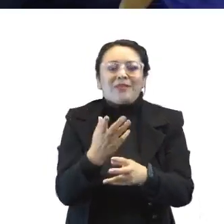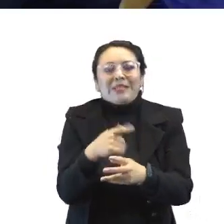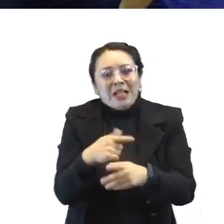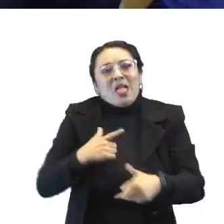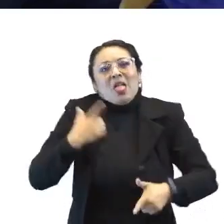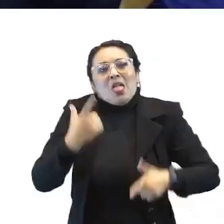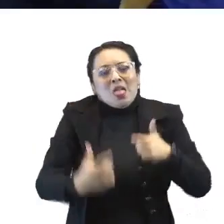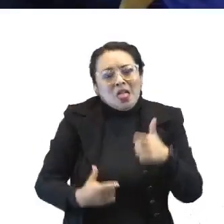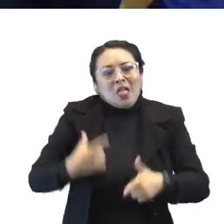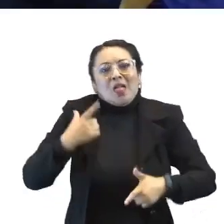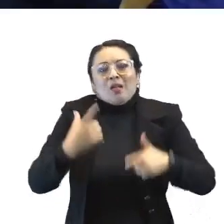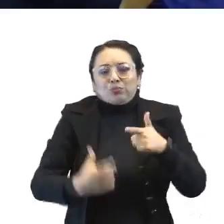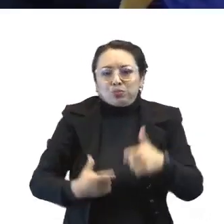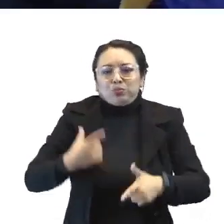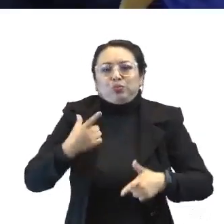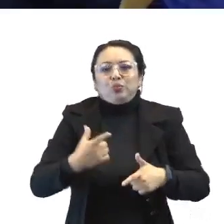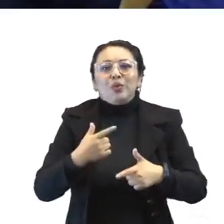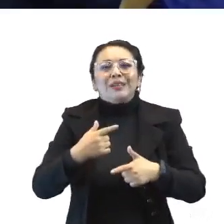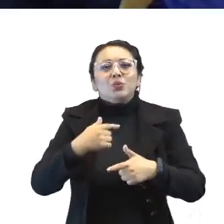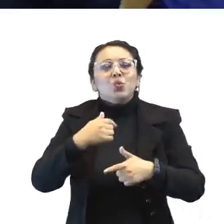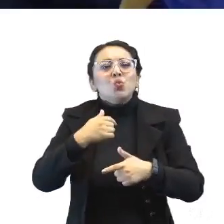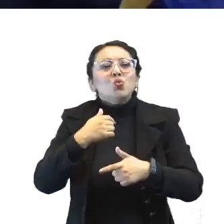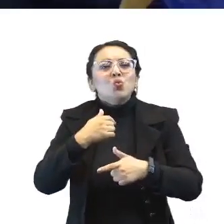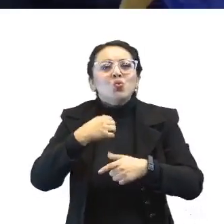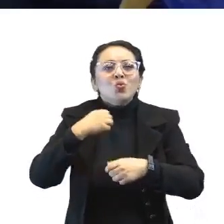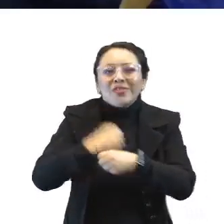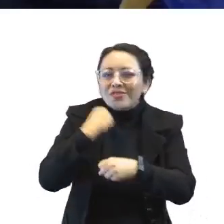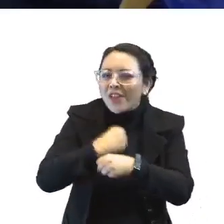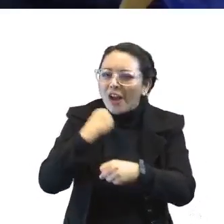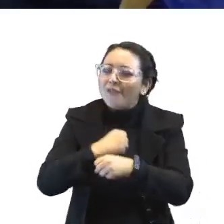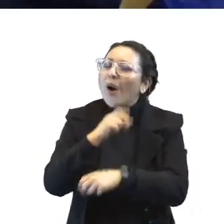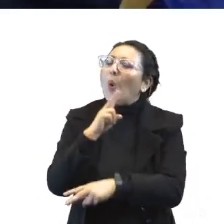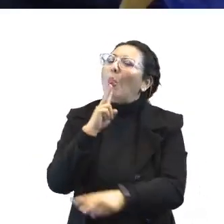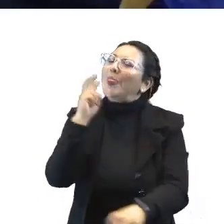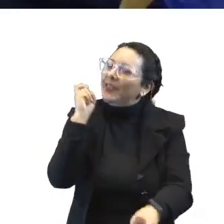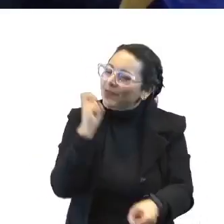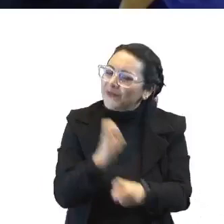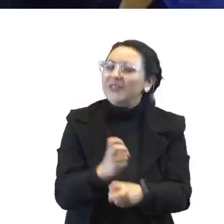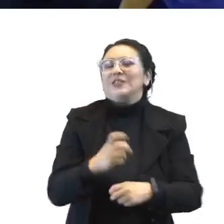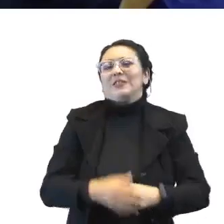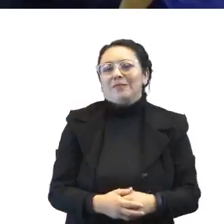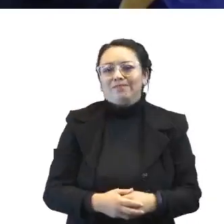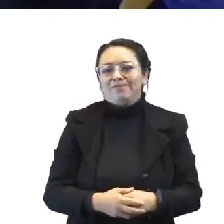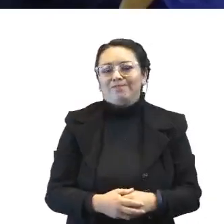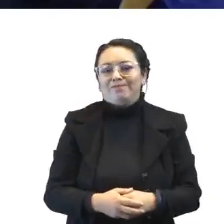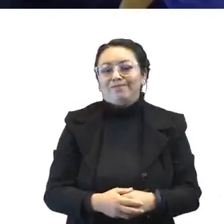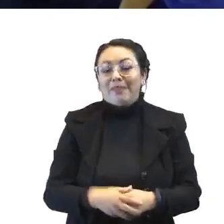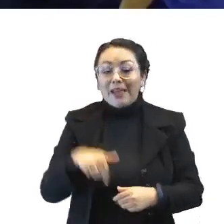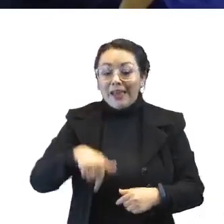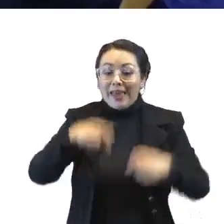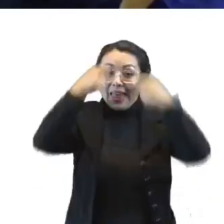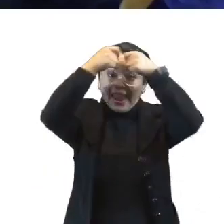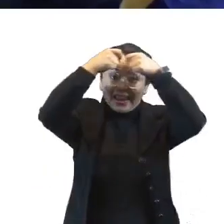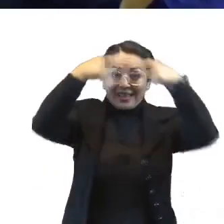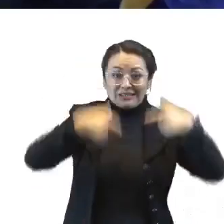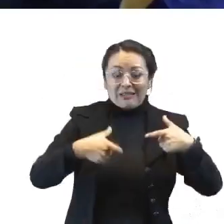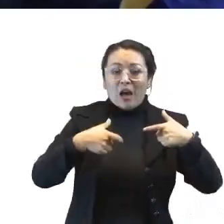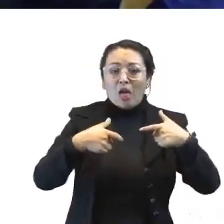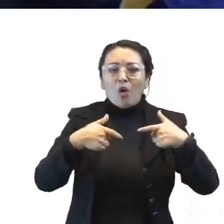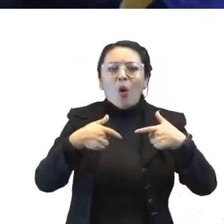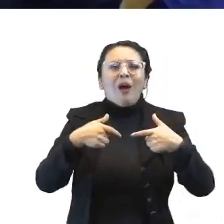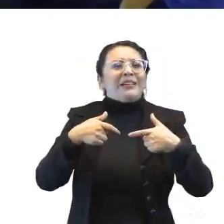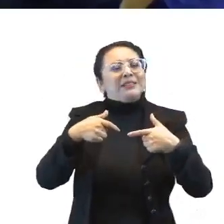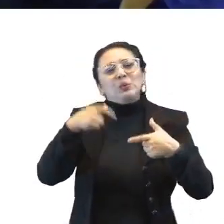incansable que nos toca hacer, es una tarea a veces bien difícil, porque el Estado todavía no entiende que tiene